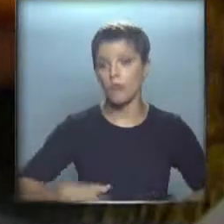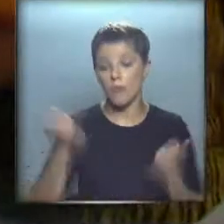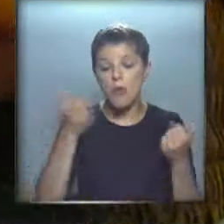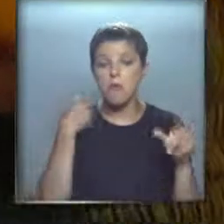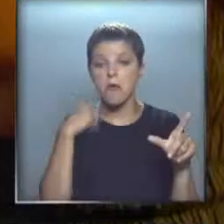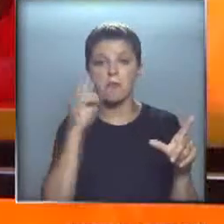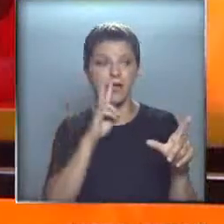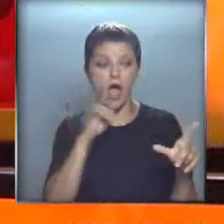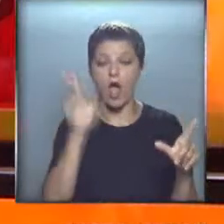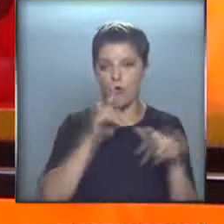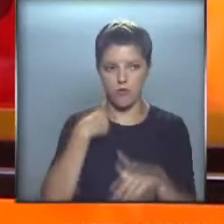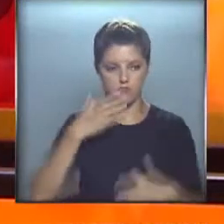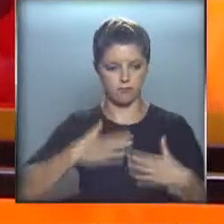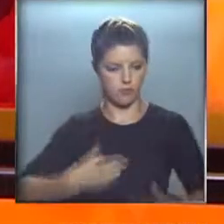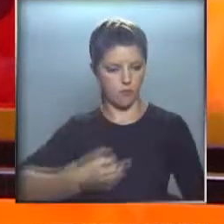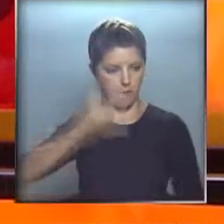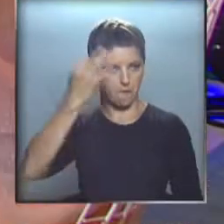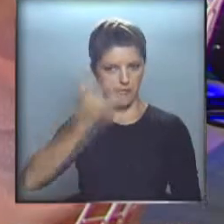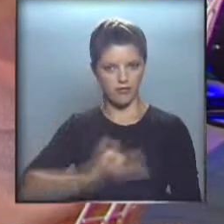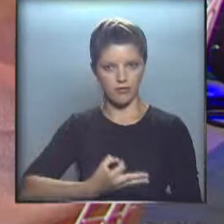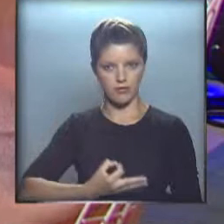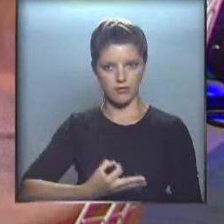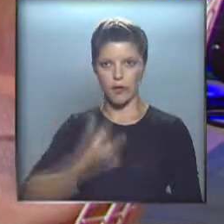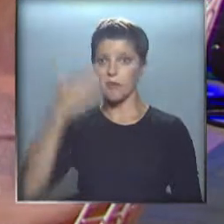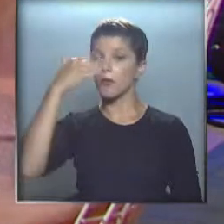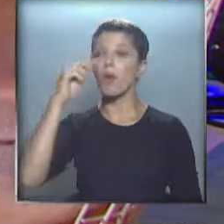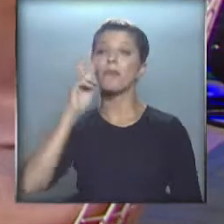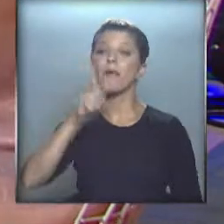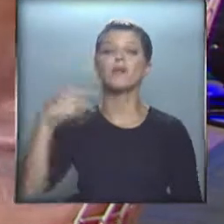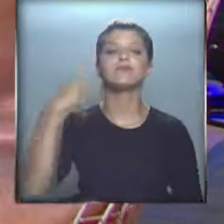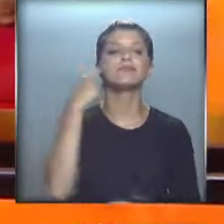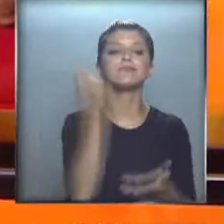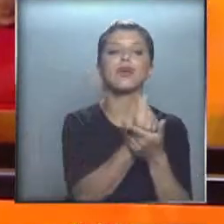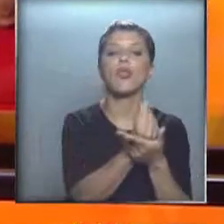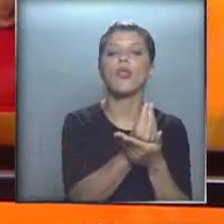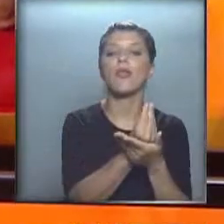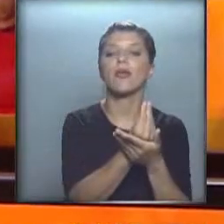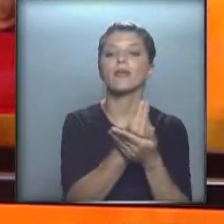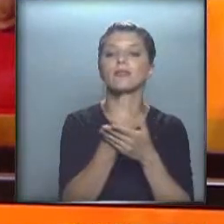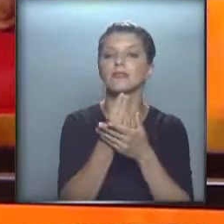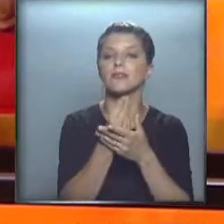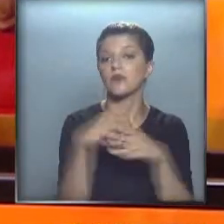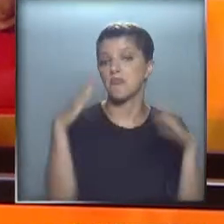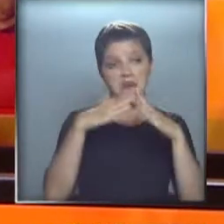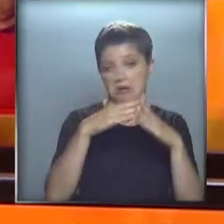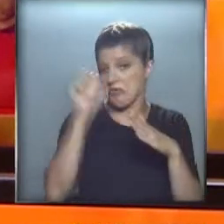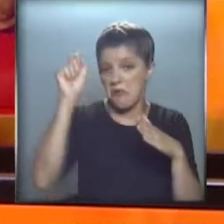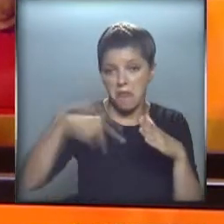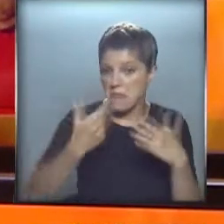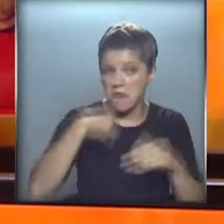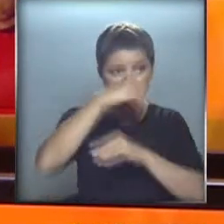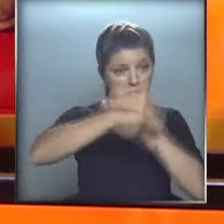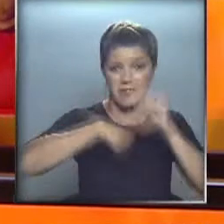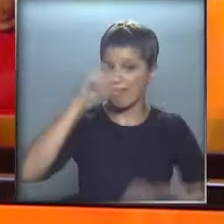que se visten muy bien, pero capaz que no viven en una mansión o viven en una casa normal, en